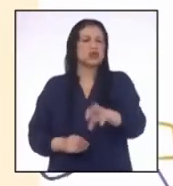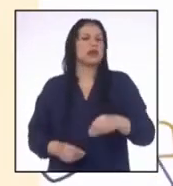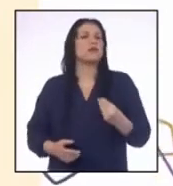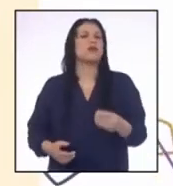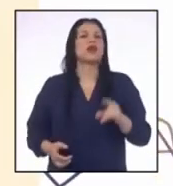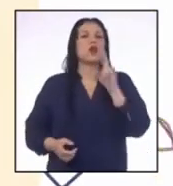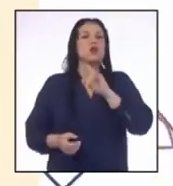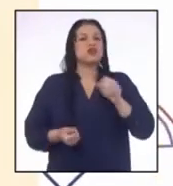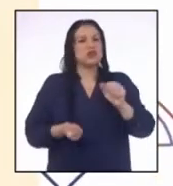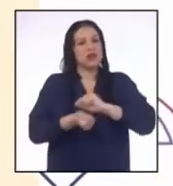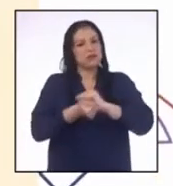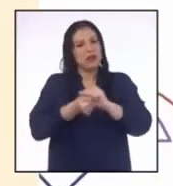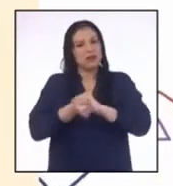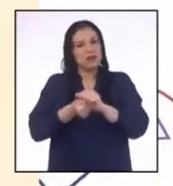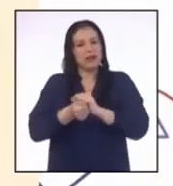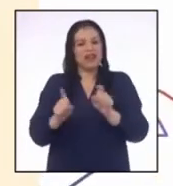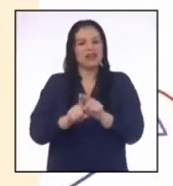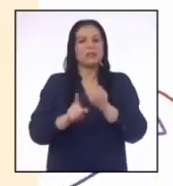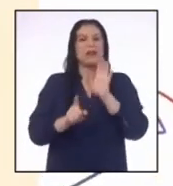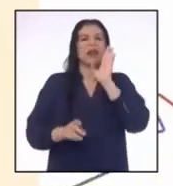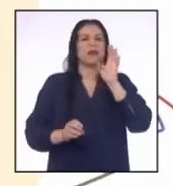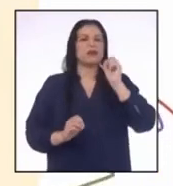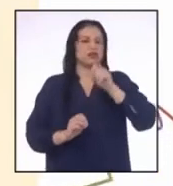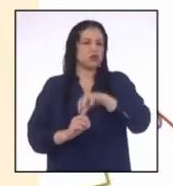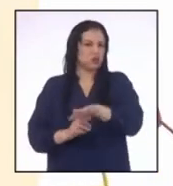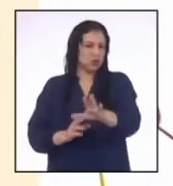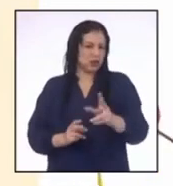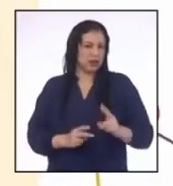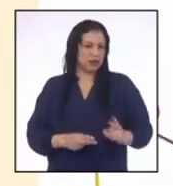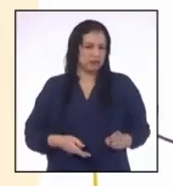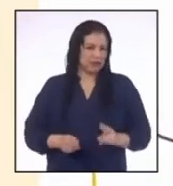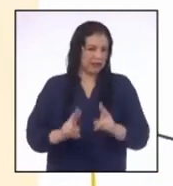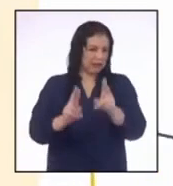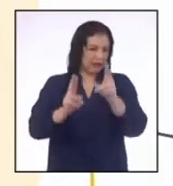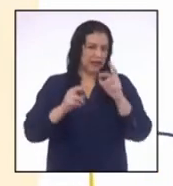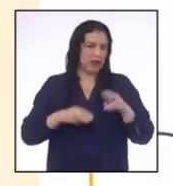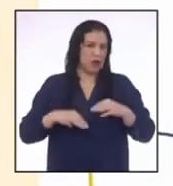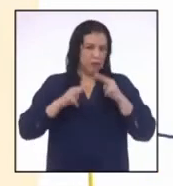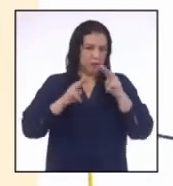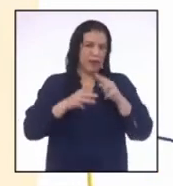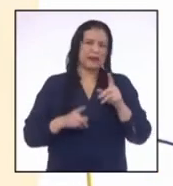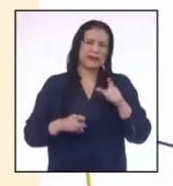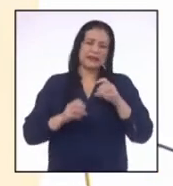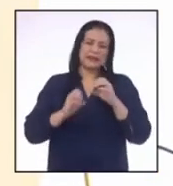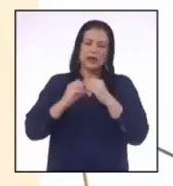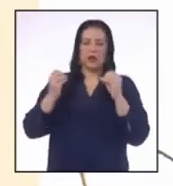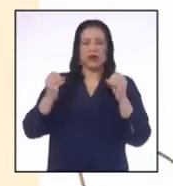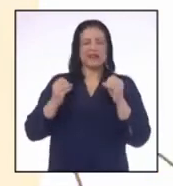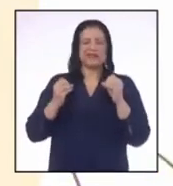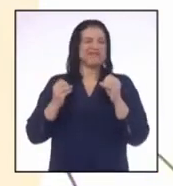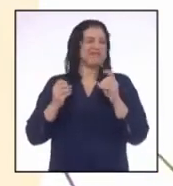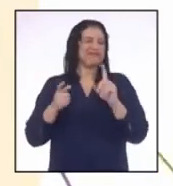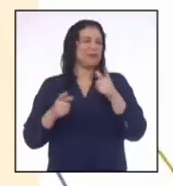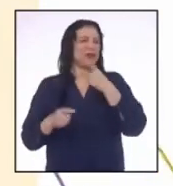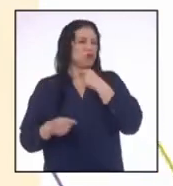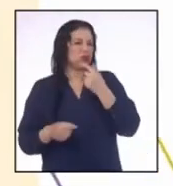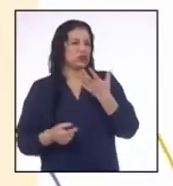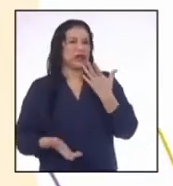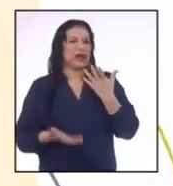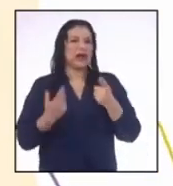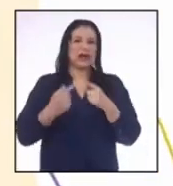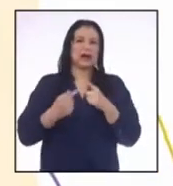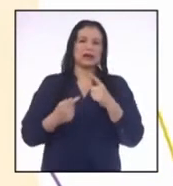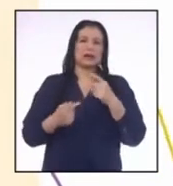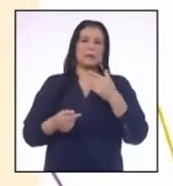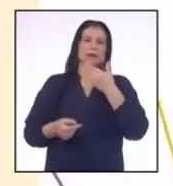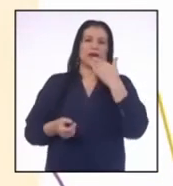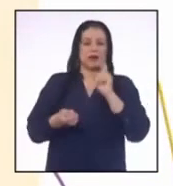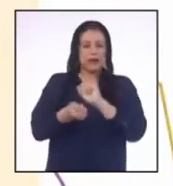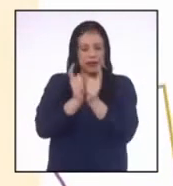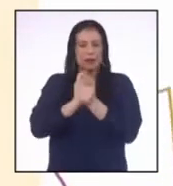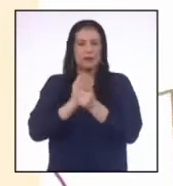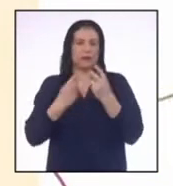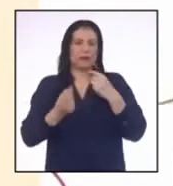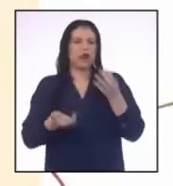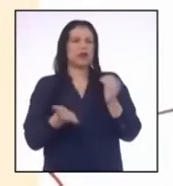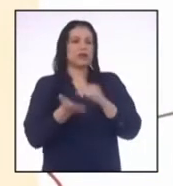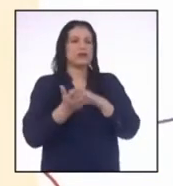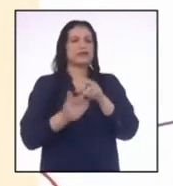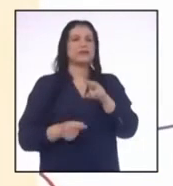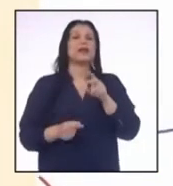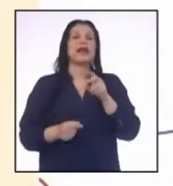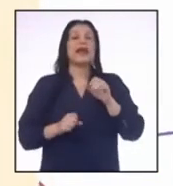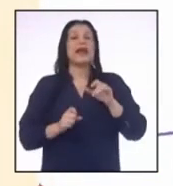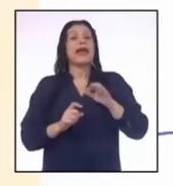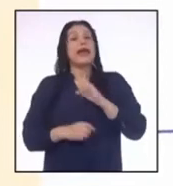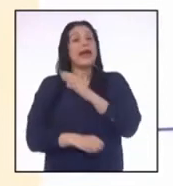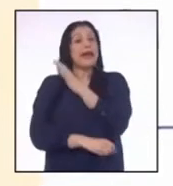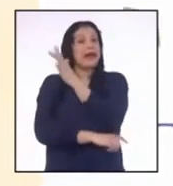de detergentes y la basura acumulada. Esa oración no me convence mucho. Ya sé, así estaría mucho mejor. En